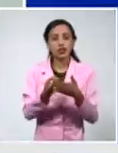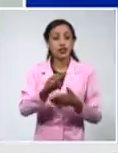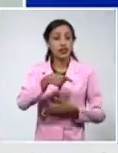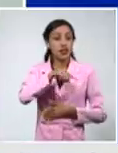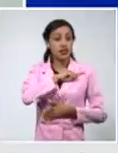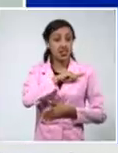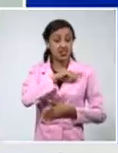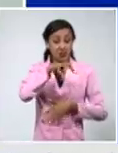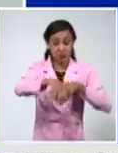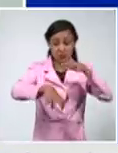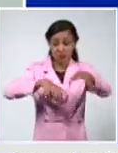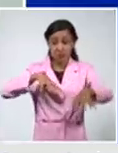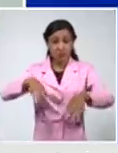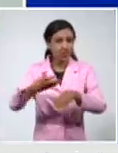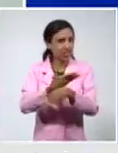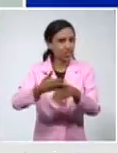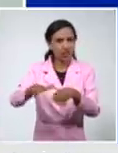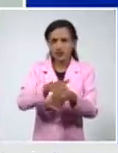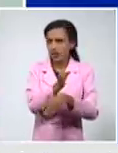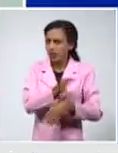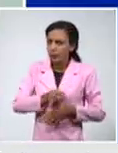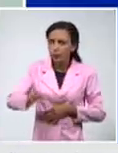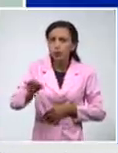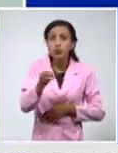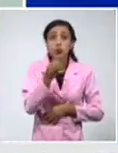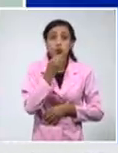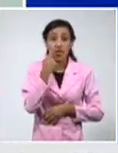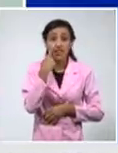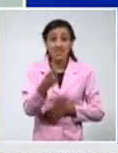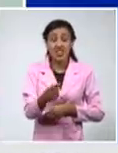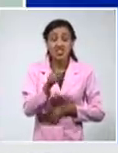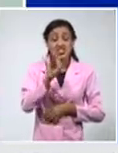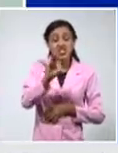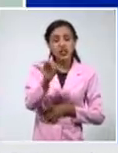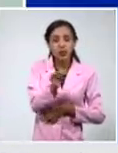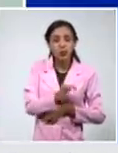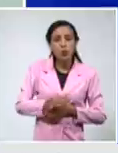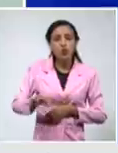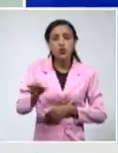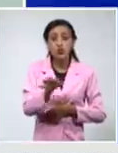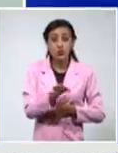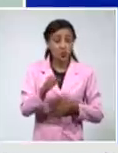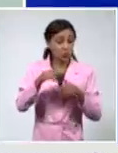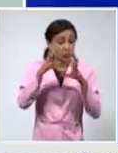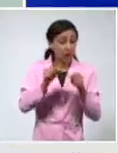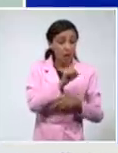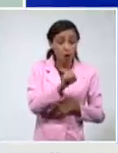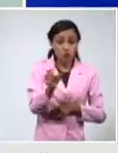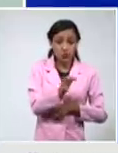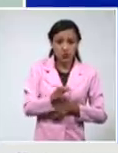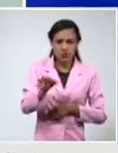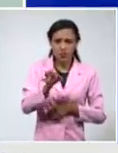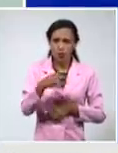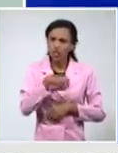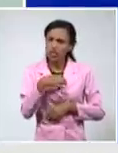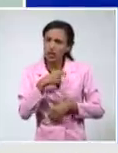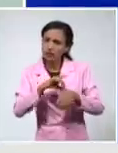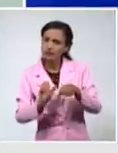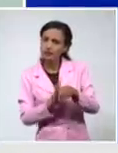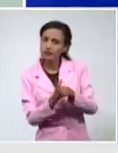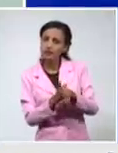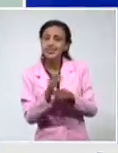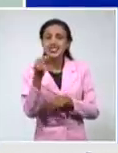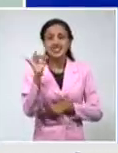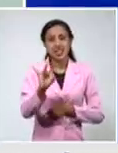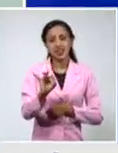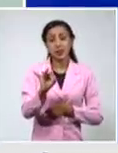dispersión que se puede ver ahí en el día de ayer en 7 de sus 11 municipios. La problemática mayor en Pinar del